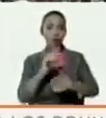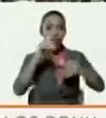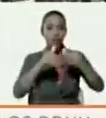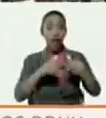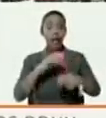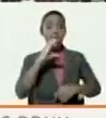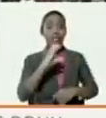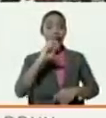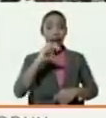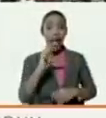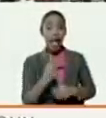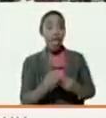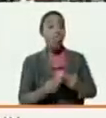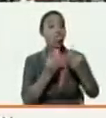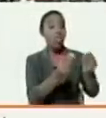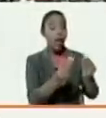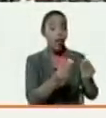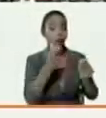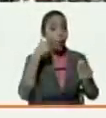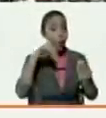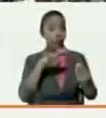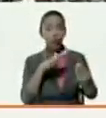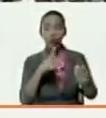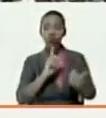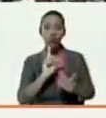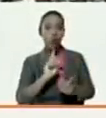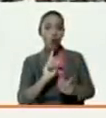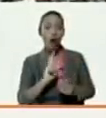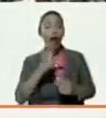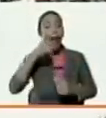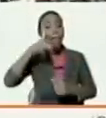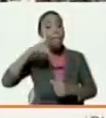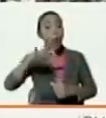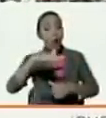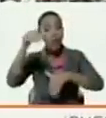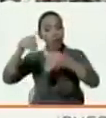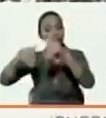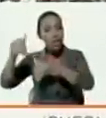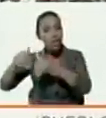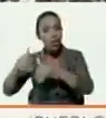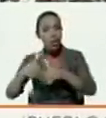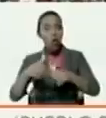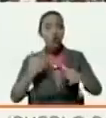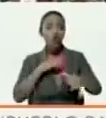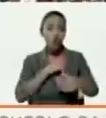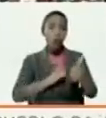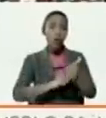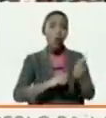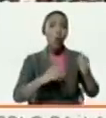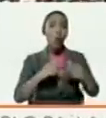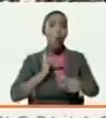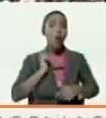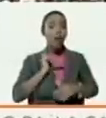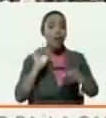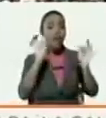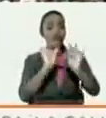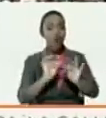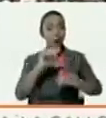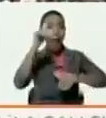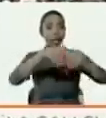le va a dar los votos, es el pueblo el que le va a dar los votos. Nosotros apoyamos cualquier medida que nos lleve a unas